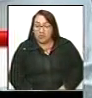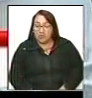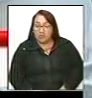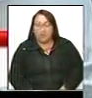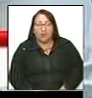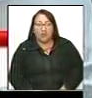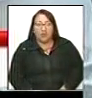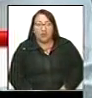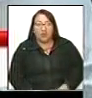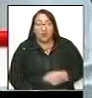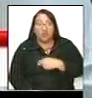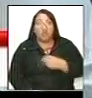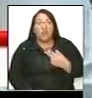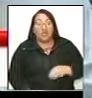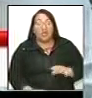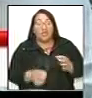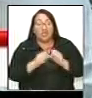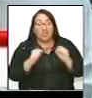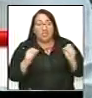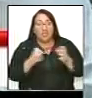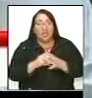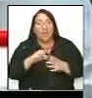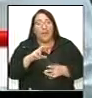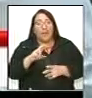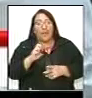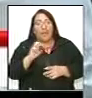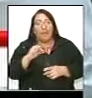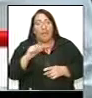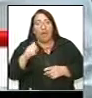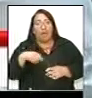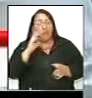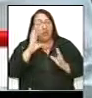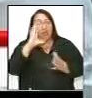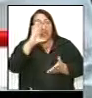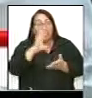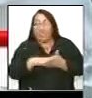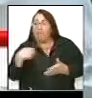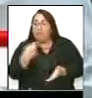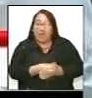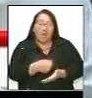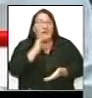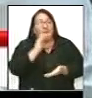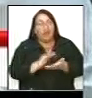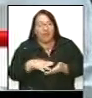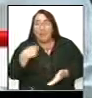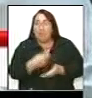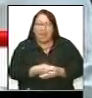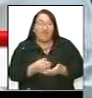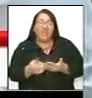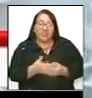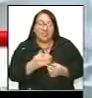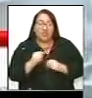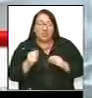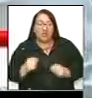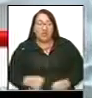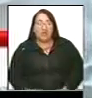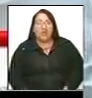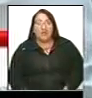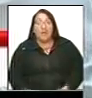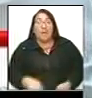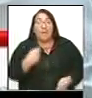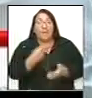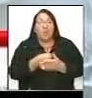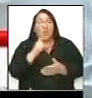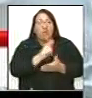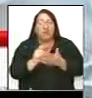sistemas de energía prepago donde ya se puede ir financiando la compra de un sistema más grande pagando lo mes